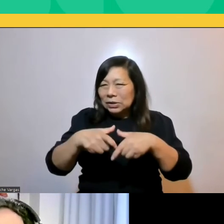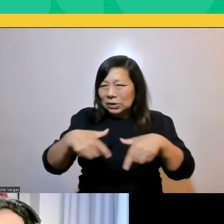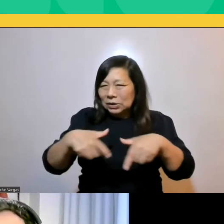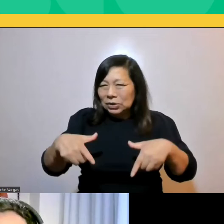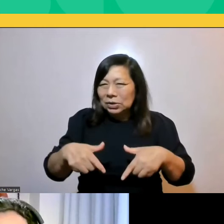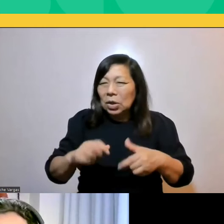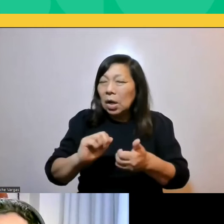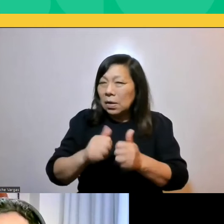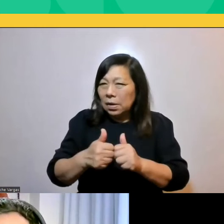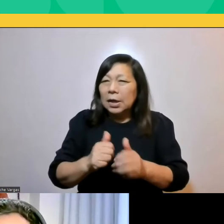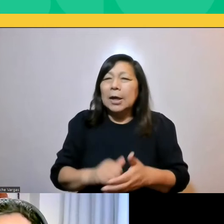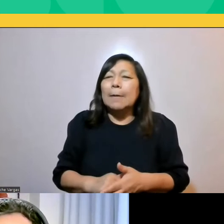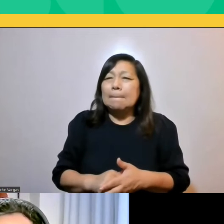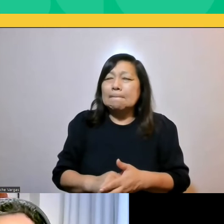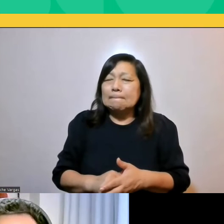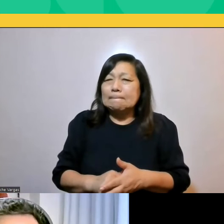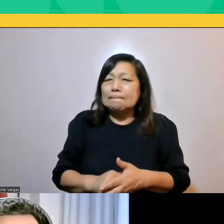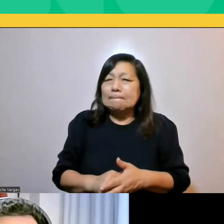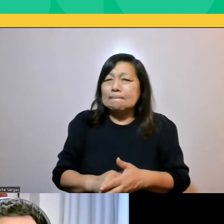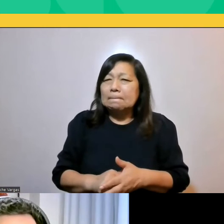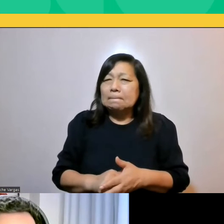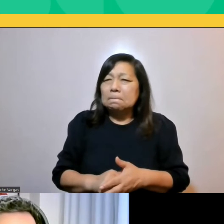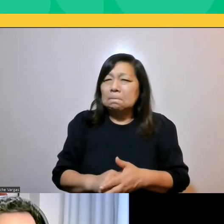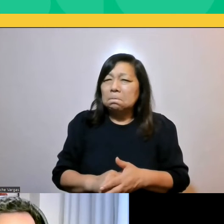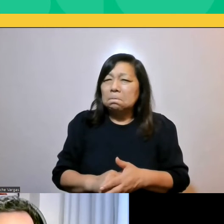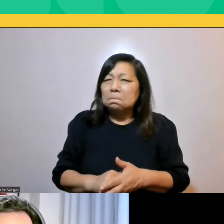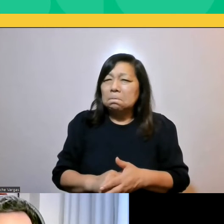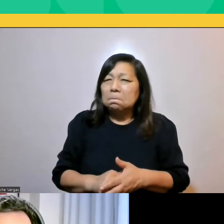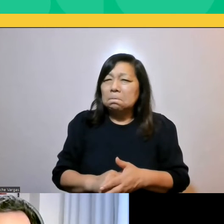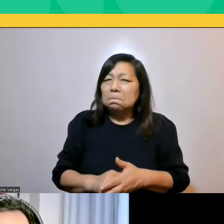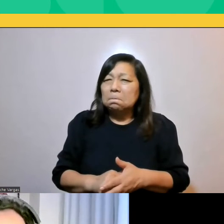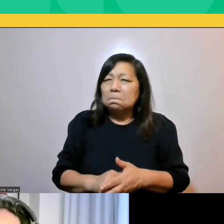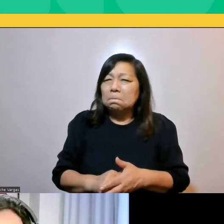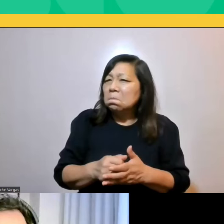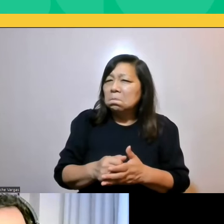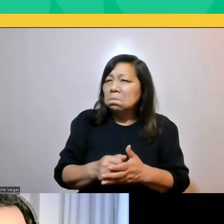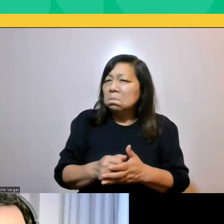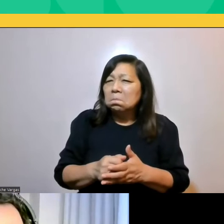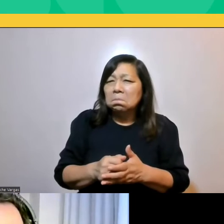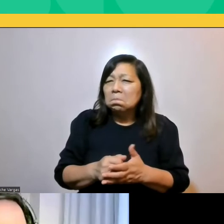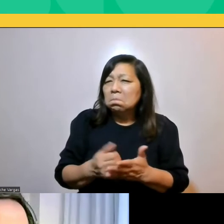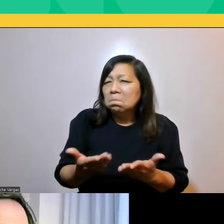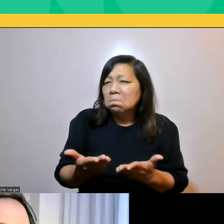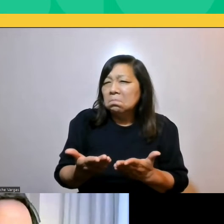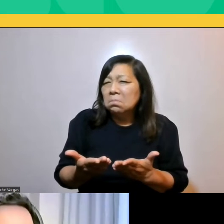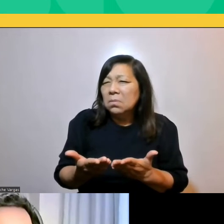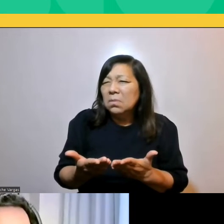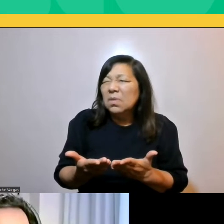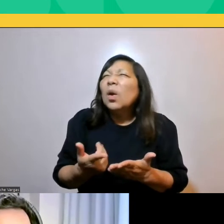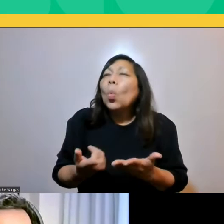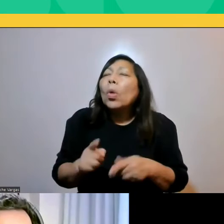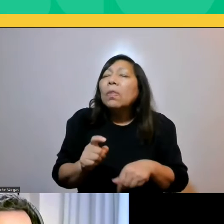no cambio de truzas, o sea, que se utilicen una durante, no sé, 2 días. ¿Cada cuánto